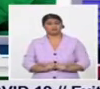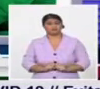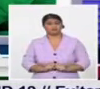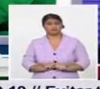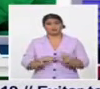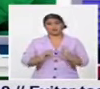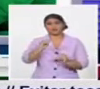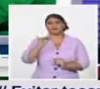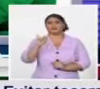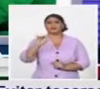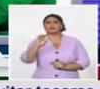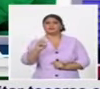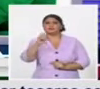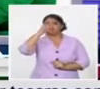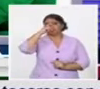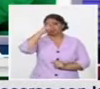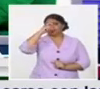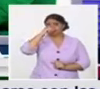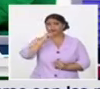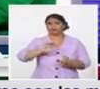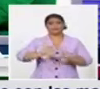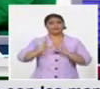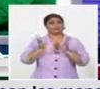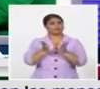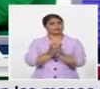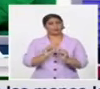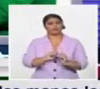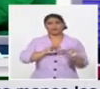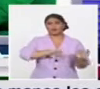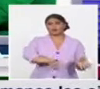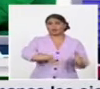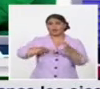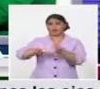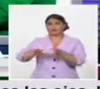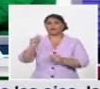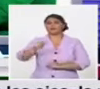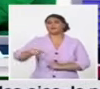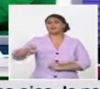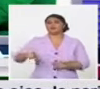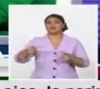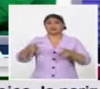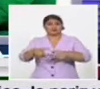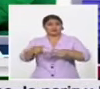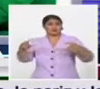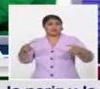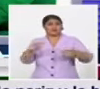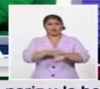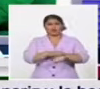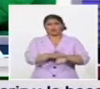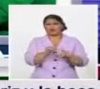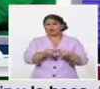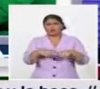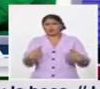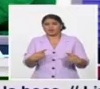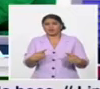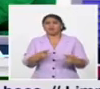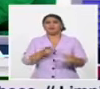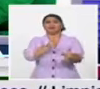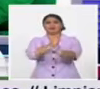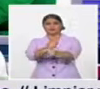94,5% de todas las personas diagnosticadas en Cuba, pues ha sido contacto de un caso positivo. Como ya